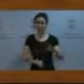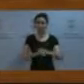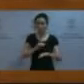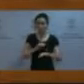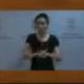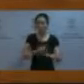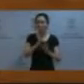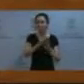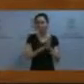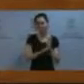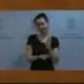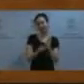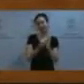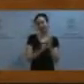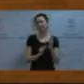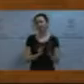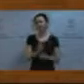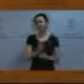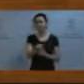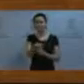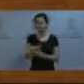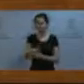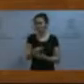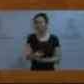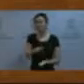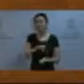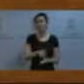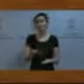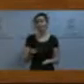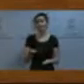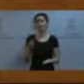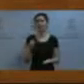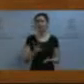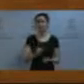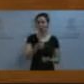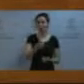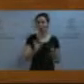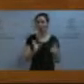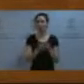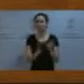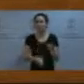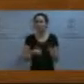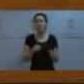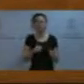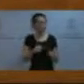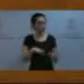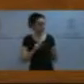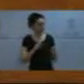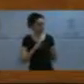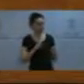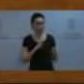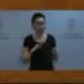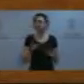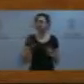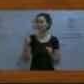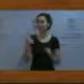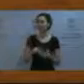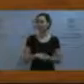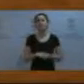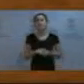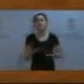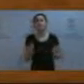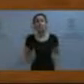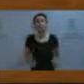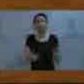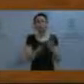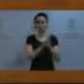medidas contenidas en las mociones, en las resoluciones aprobadas por esta Junta General. Señoría, vaya concluyendo. Finalizo, señor presidente. Así como con la